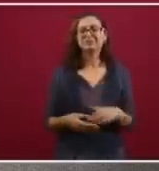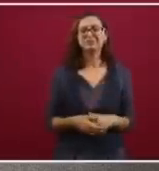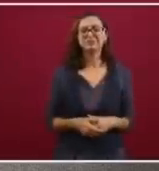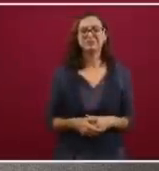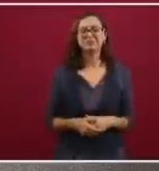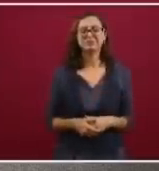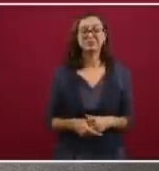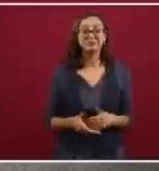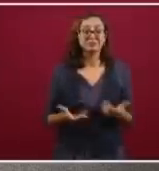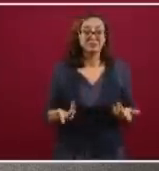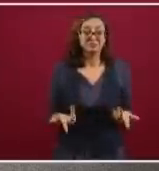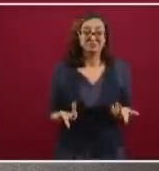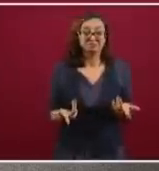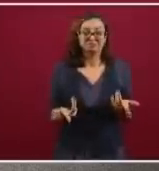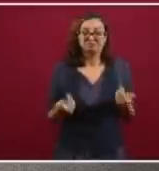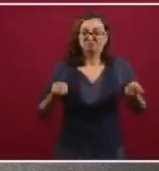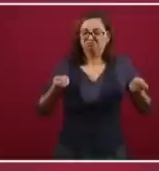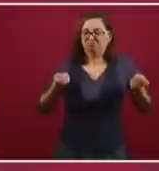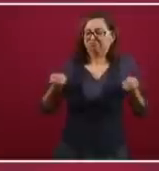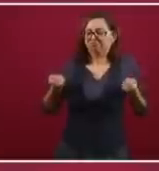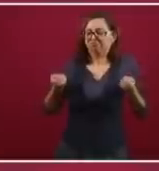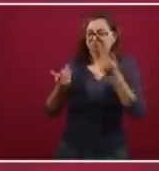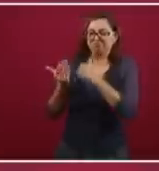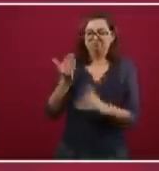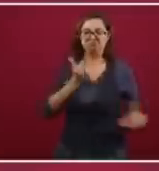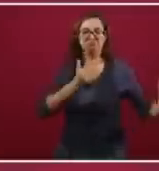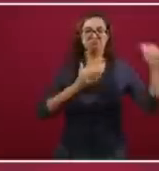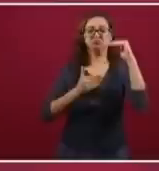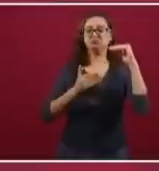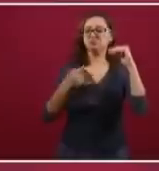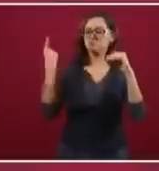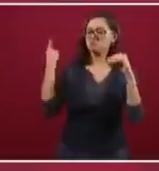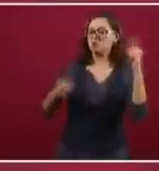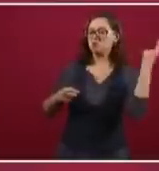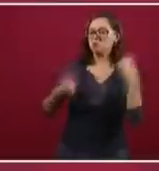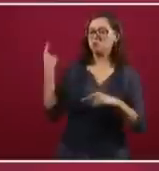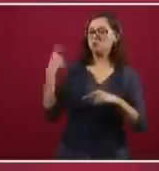que estaban por encima de los partidos y los alineaban